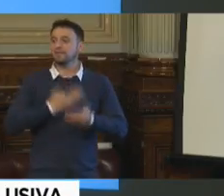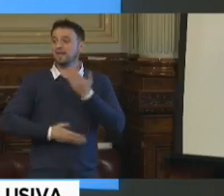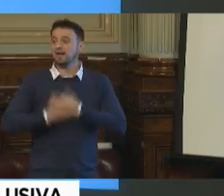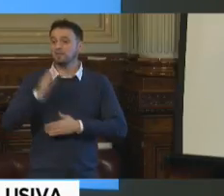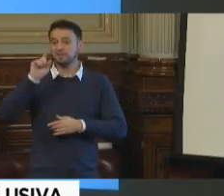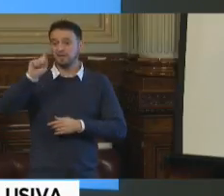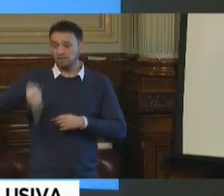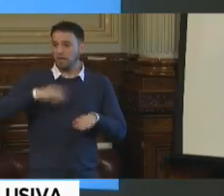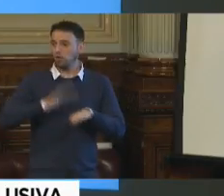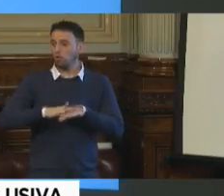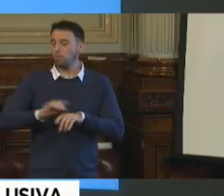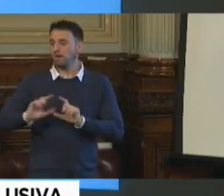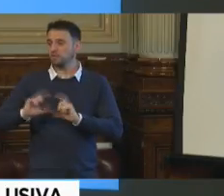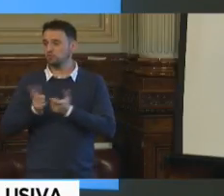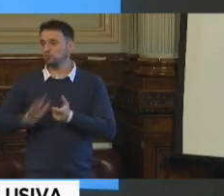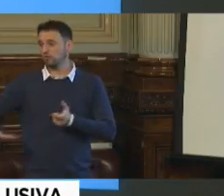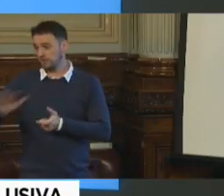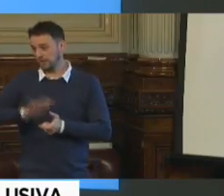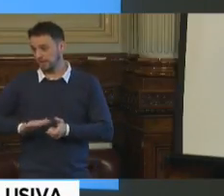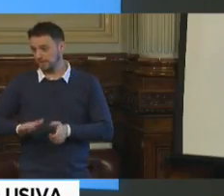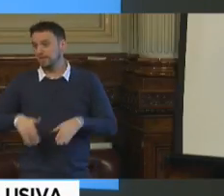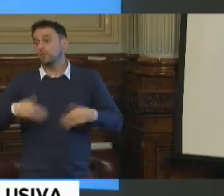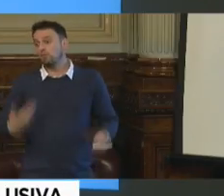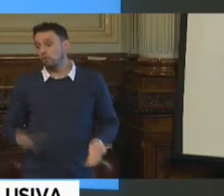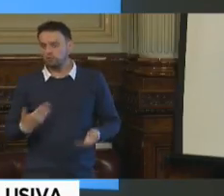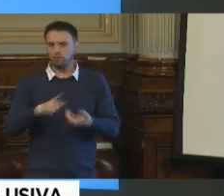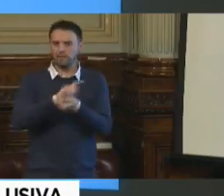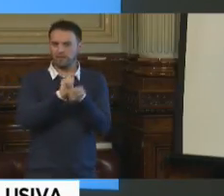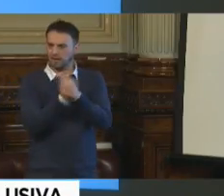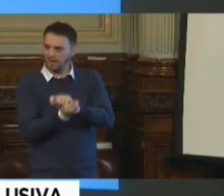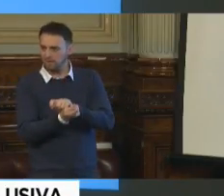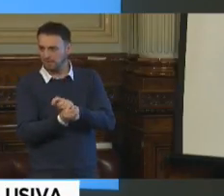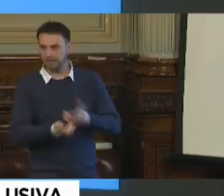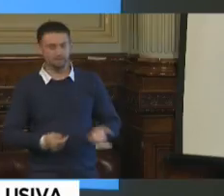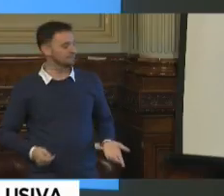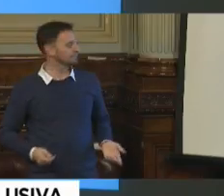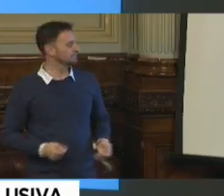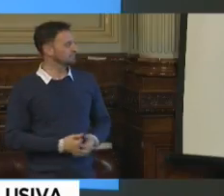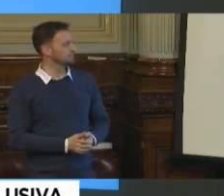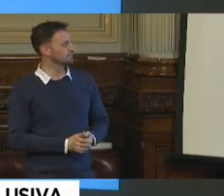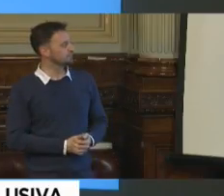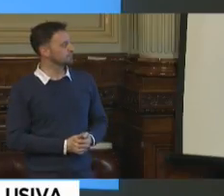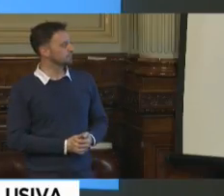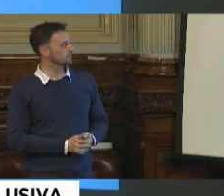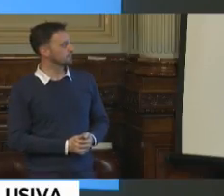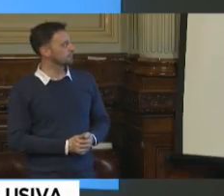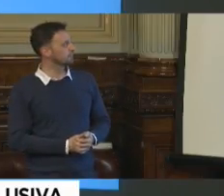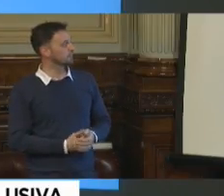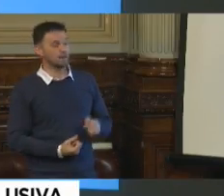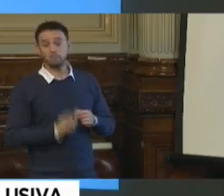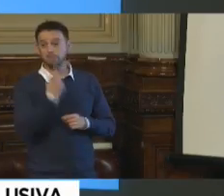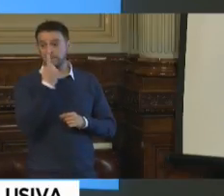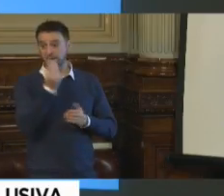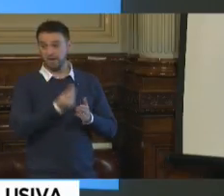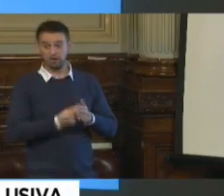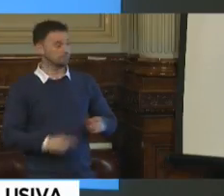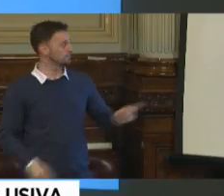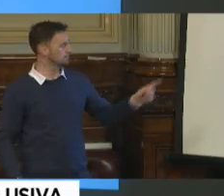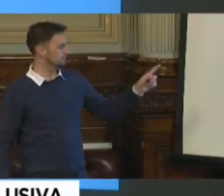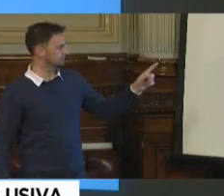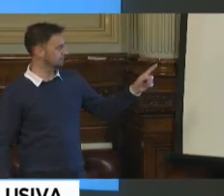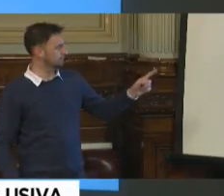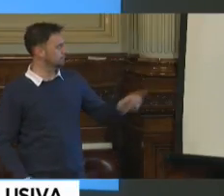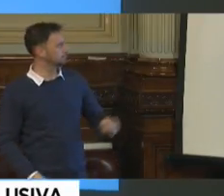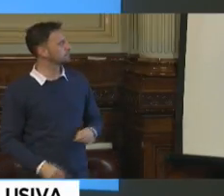construcción social y como es una construcción social puede ser modificada como realidad el primer modelo de